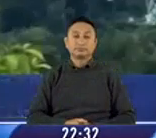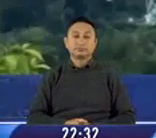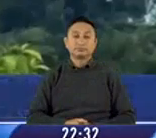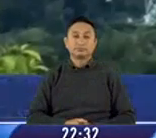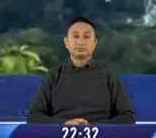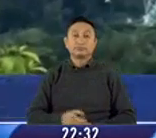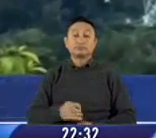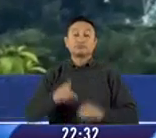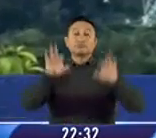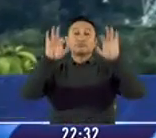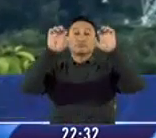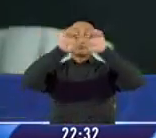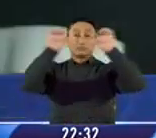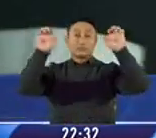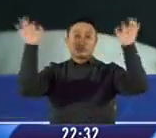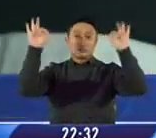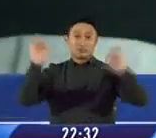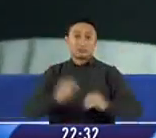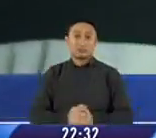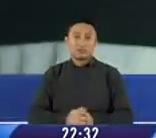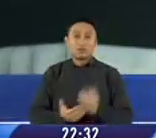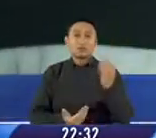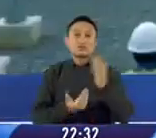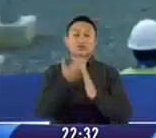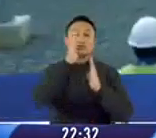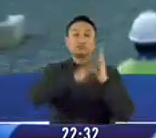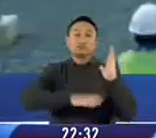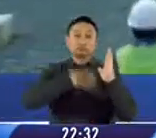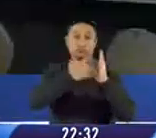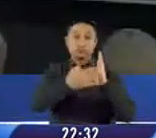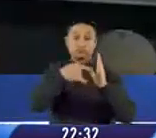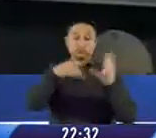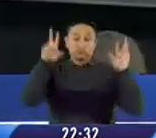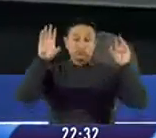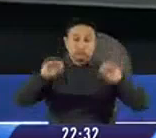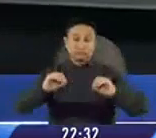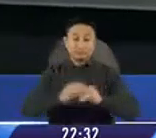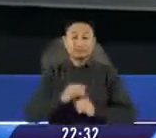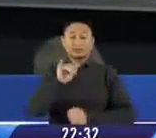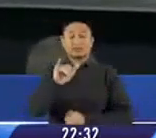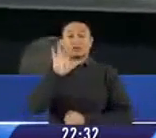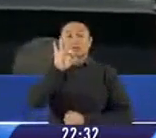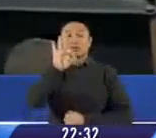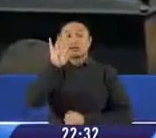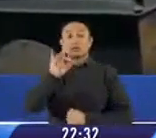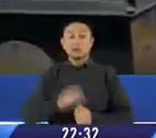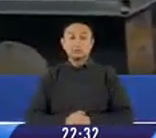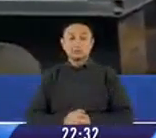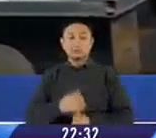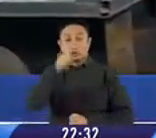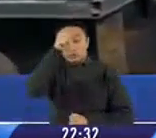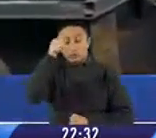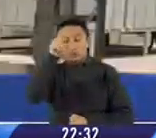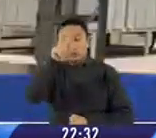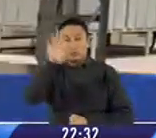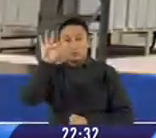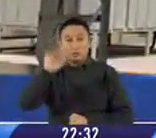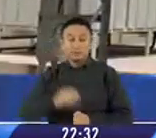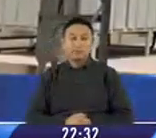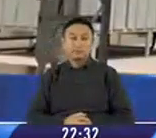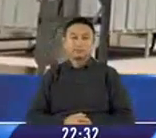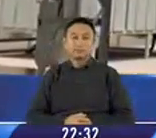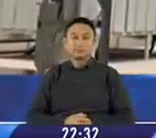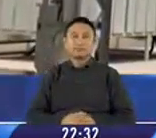La empresa eléctrica de Quito lanzó el nuevo cronograma de los apagones para este sábado 28 y este domingo 29 de octubre.